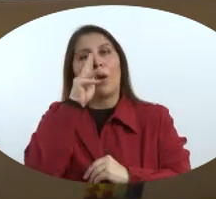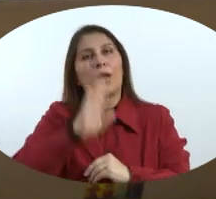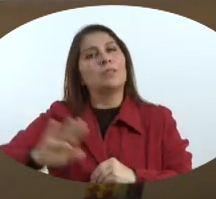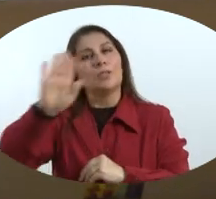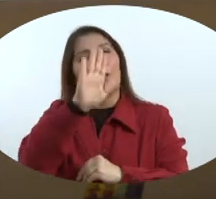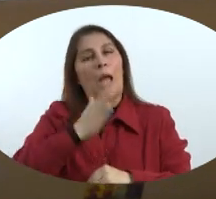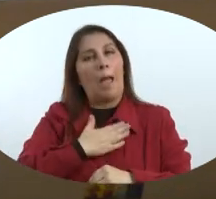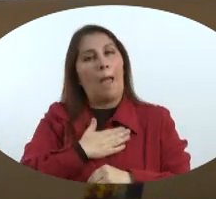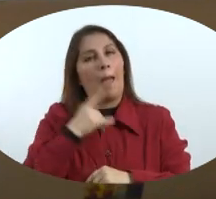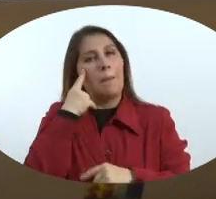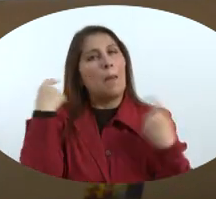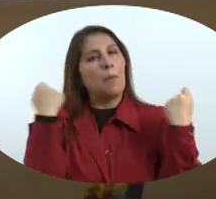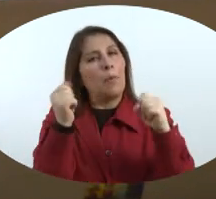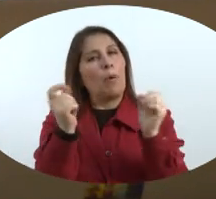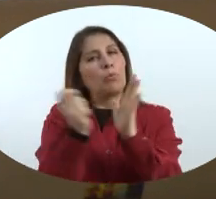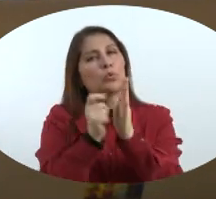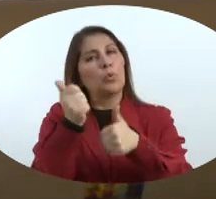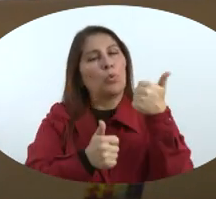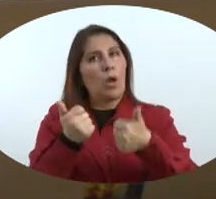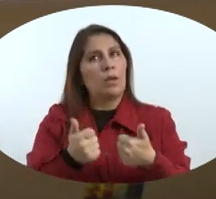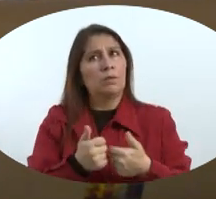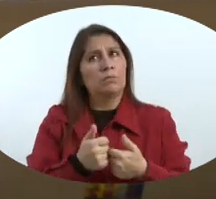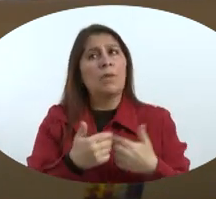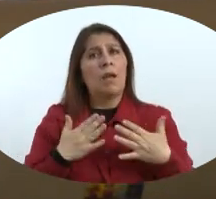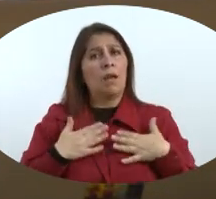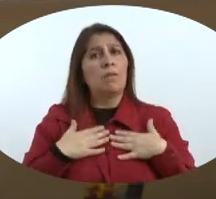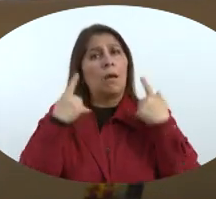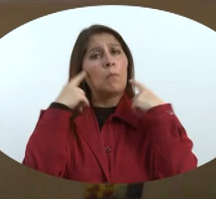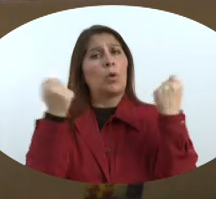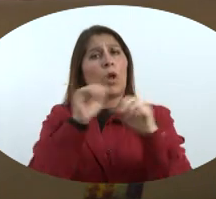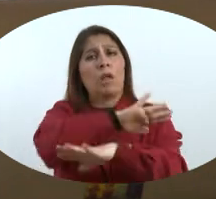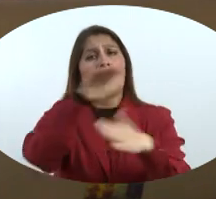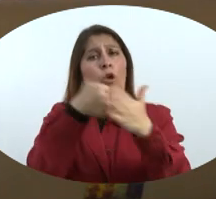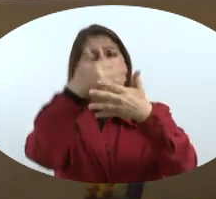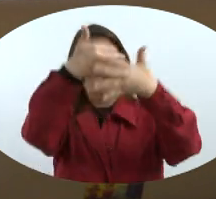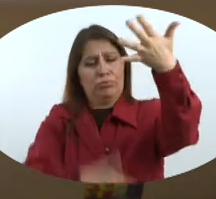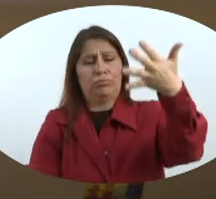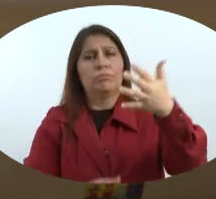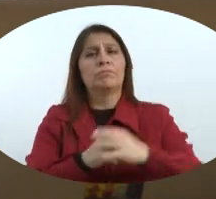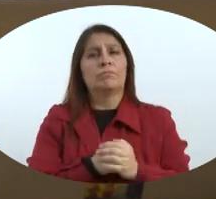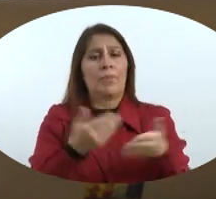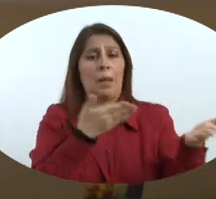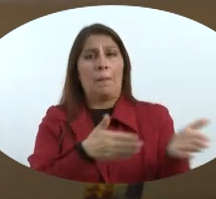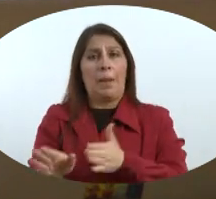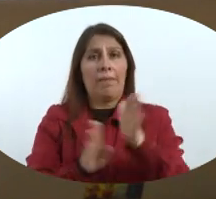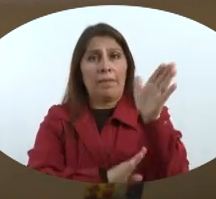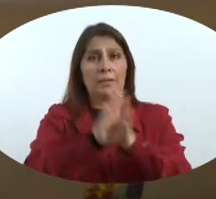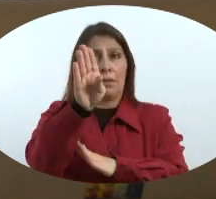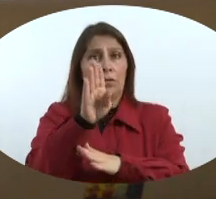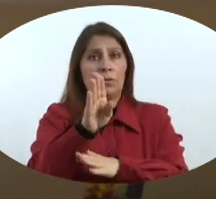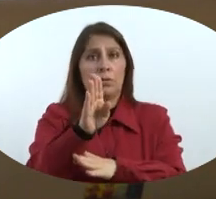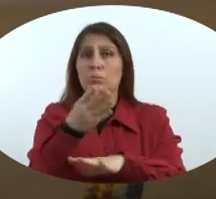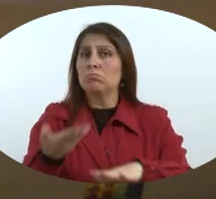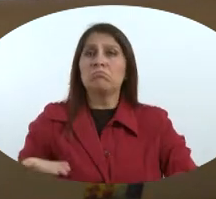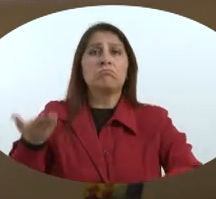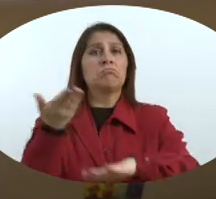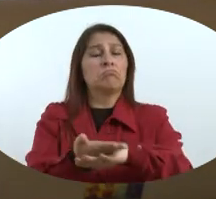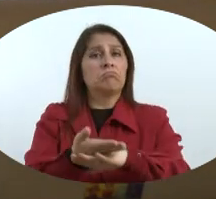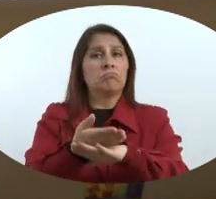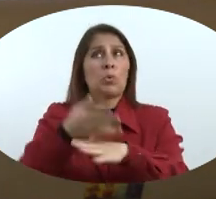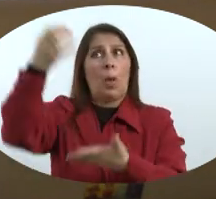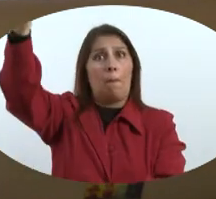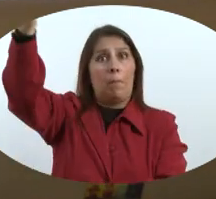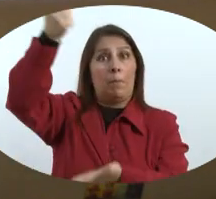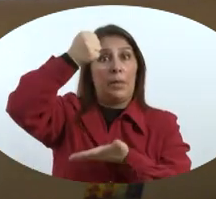realmente me preocuparían todos el plan nacional de desarrollo uno no incluye la edición pues presupuestal que se